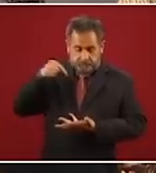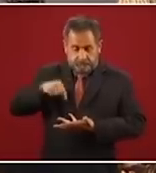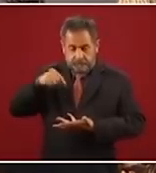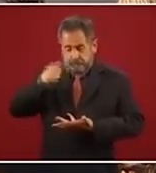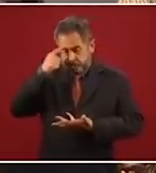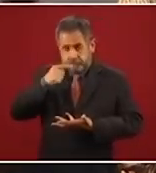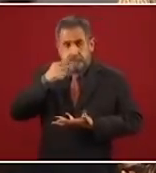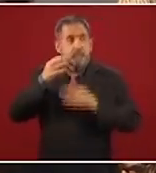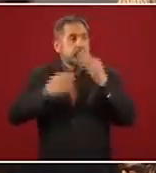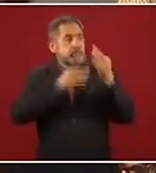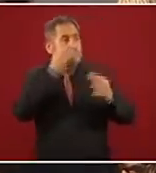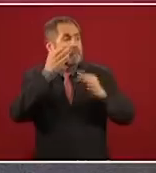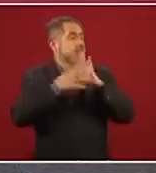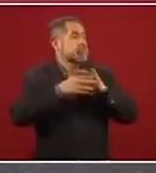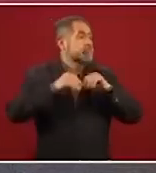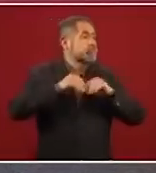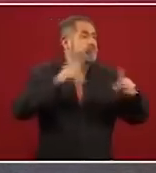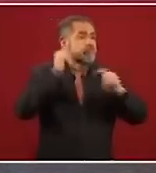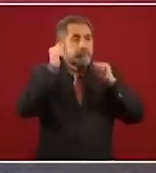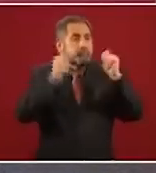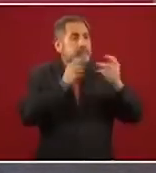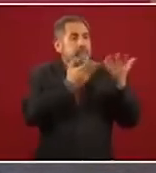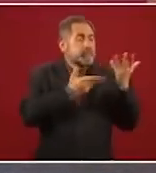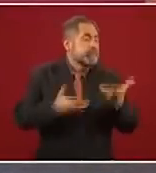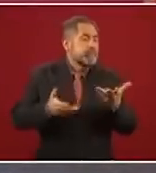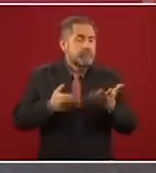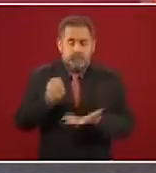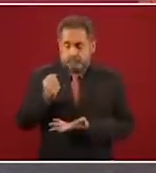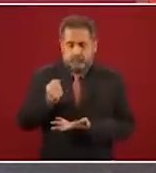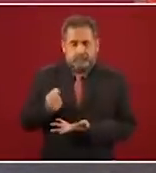la promoción turística.